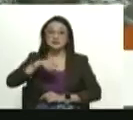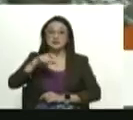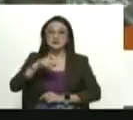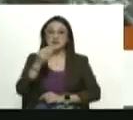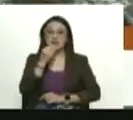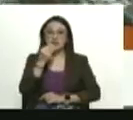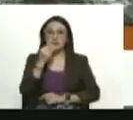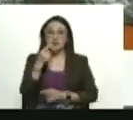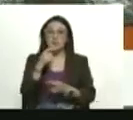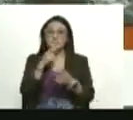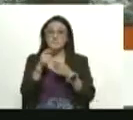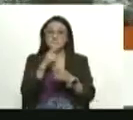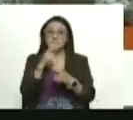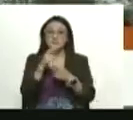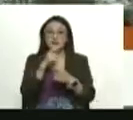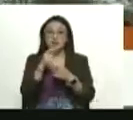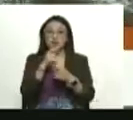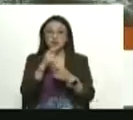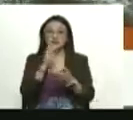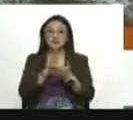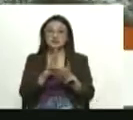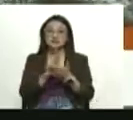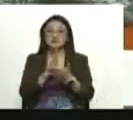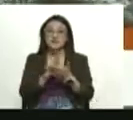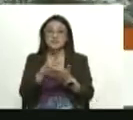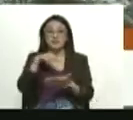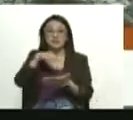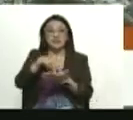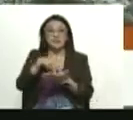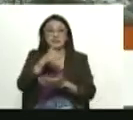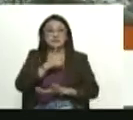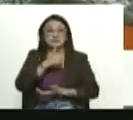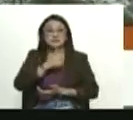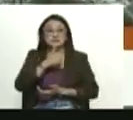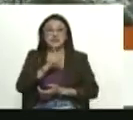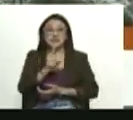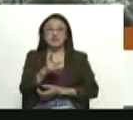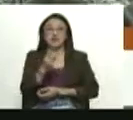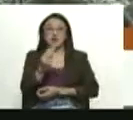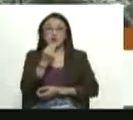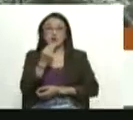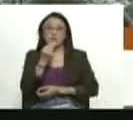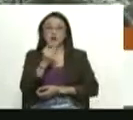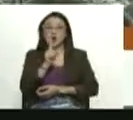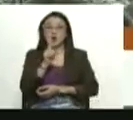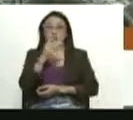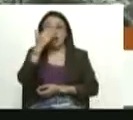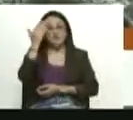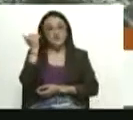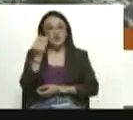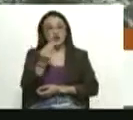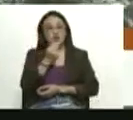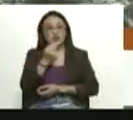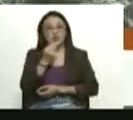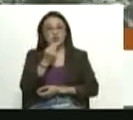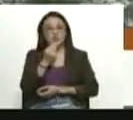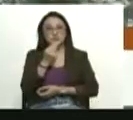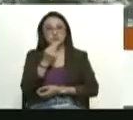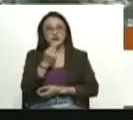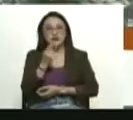Los periodistas por lo general siempre están de pie, pero tienen que comer, no se les olvide comer. Bueno, pues